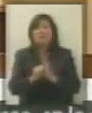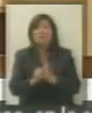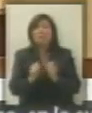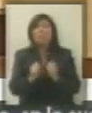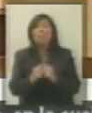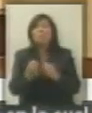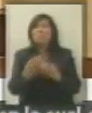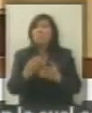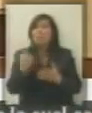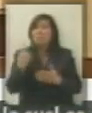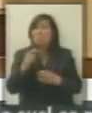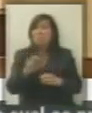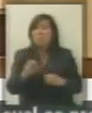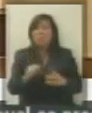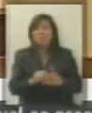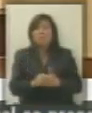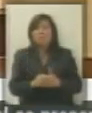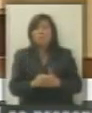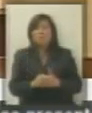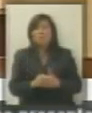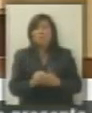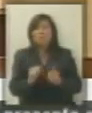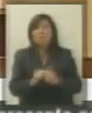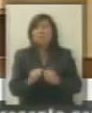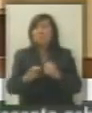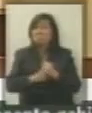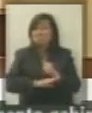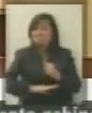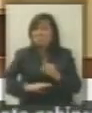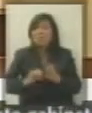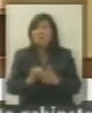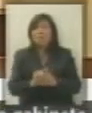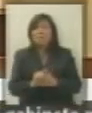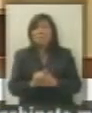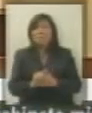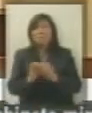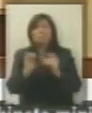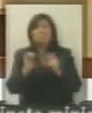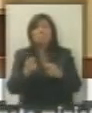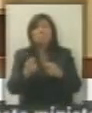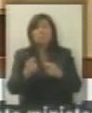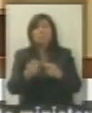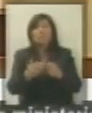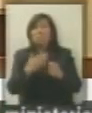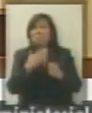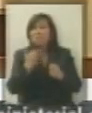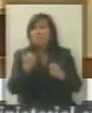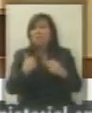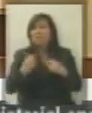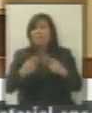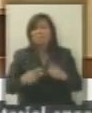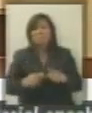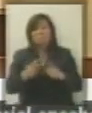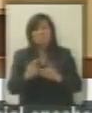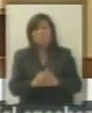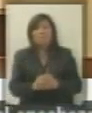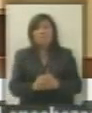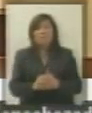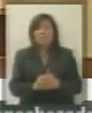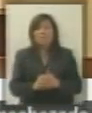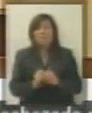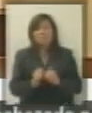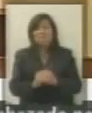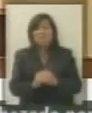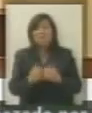hay mucho por hacer, hoy contamos con sólidas bases camino a brindarle una mejor calidad de vida a nuestra población